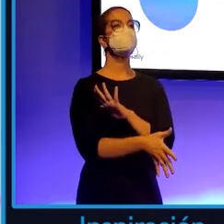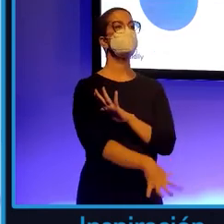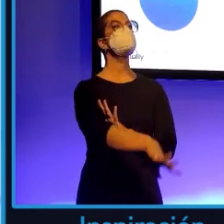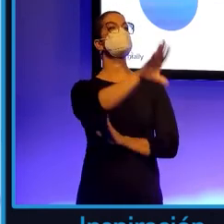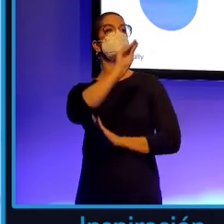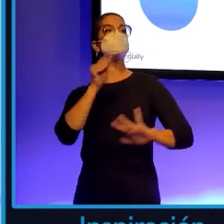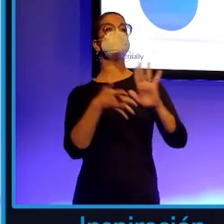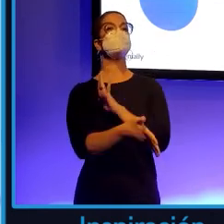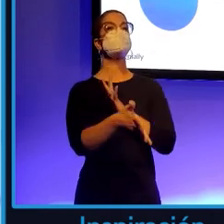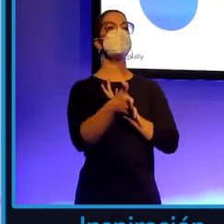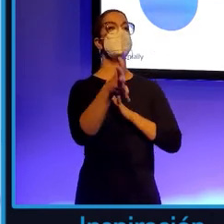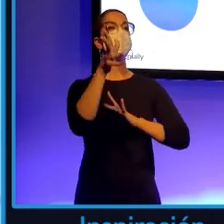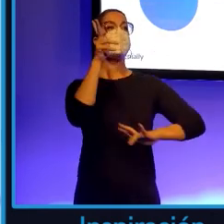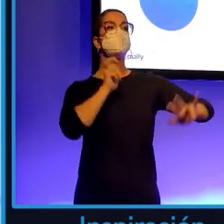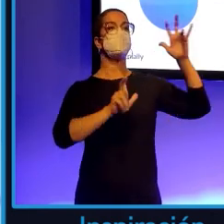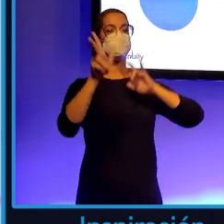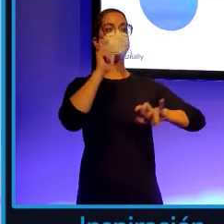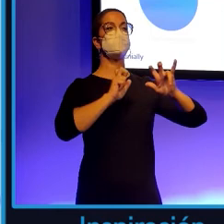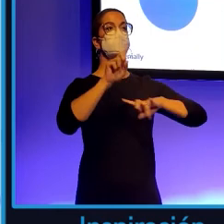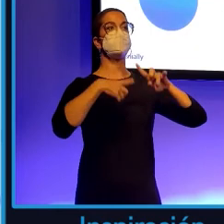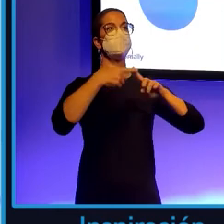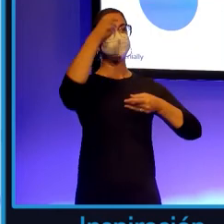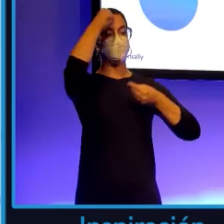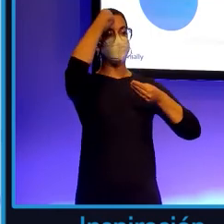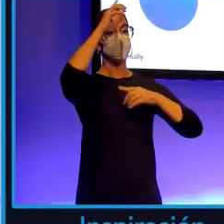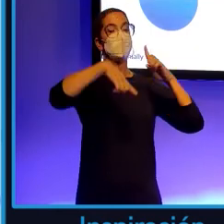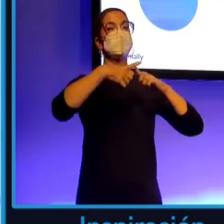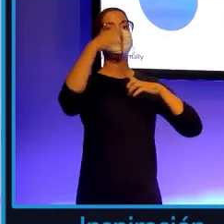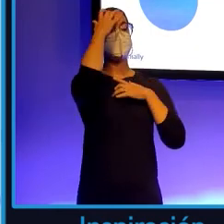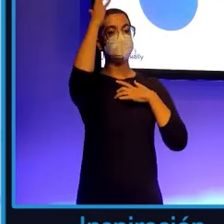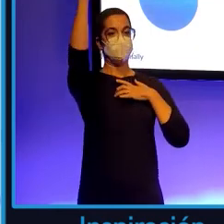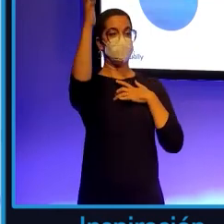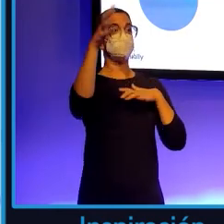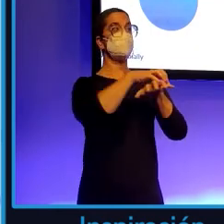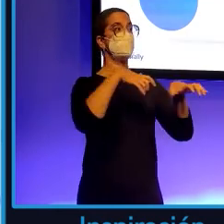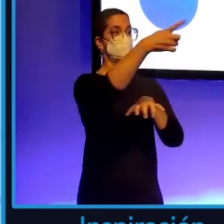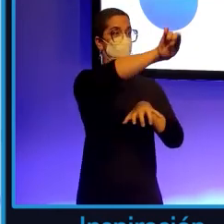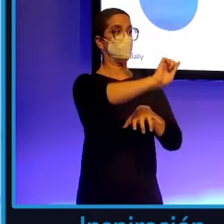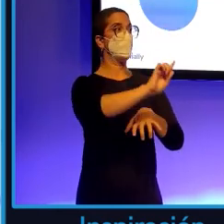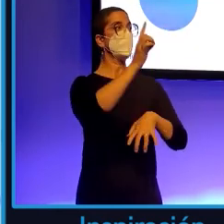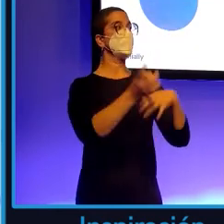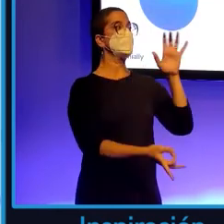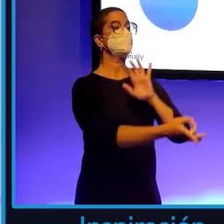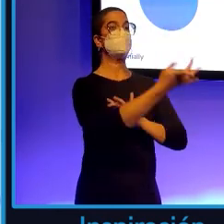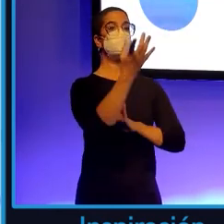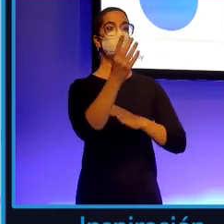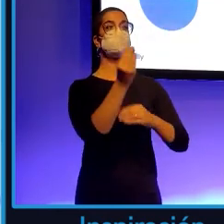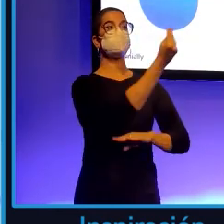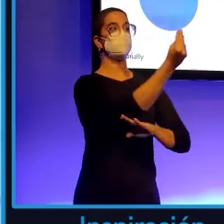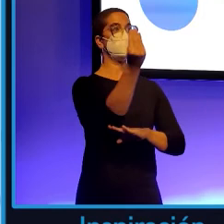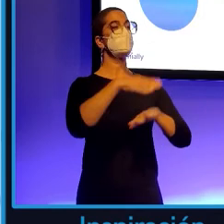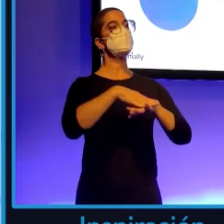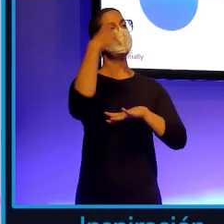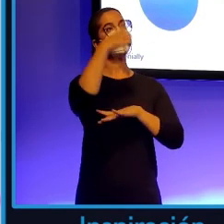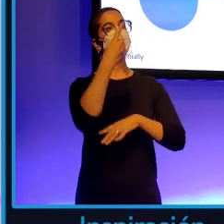los sentidos y estamos pensando igualmente y estamos incluso imaginando y muchos de ustedes han creado estas figuras entre ustedes para ver que puedo desarrollar